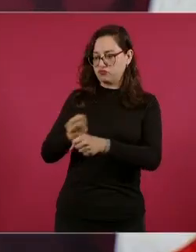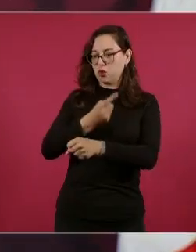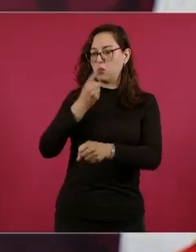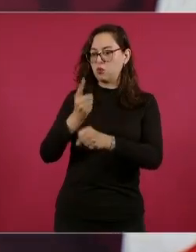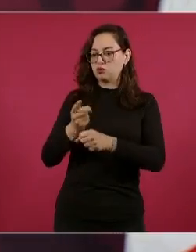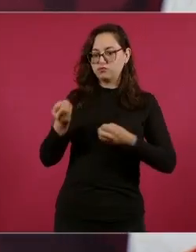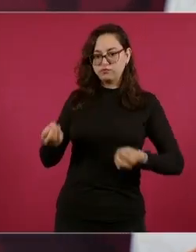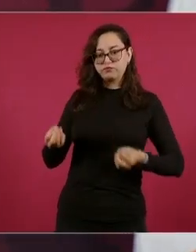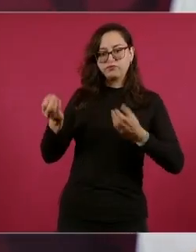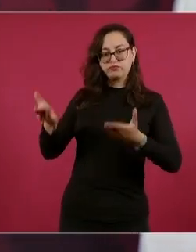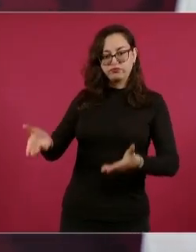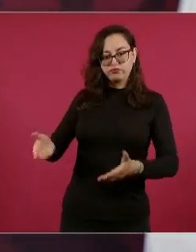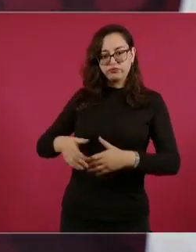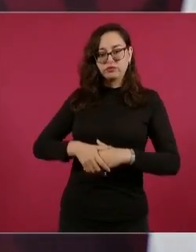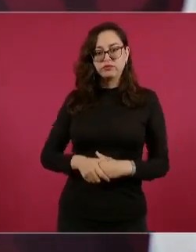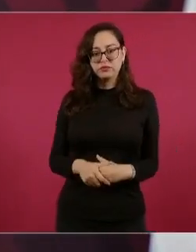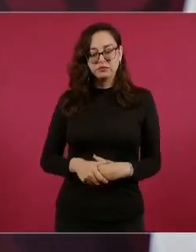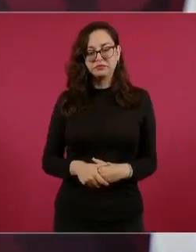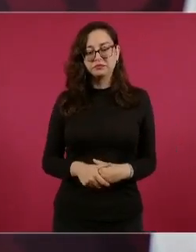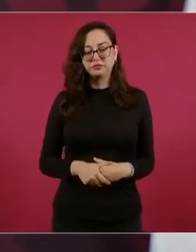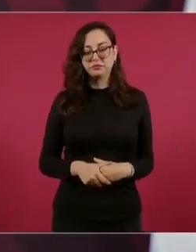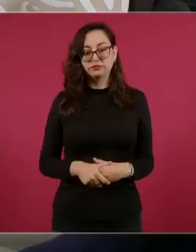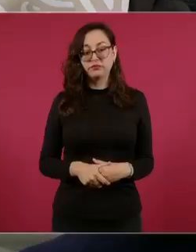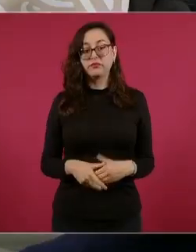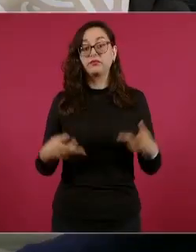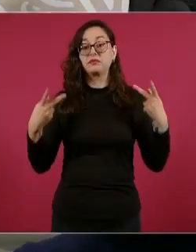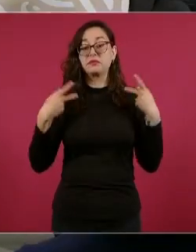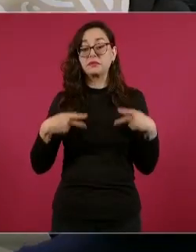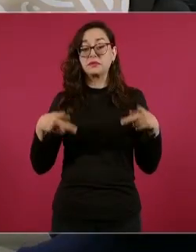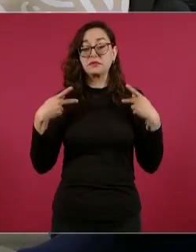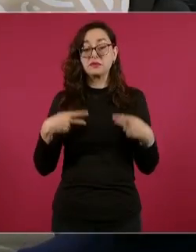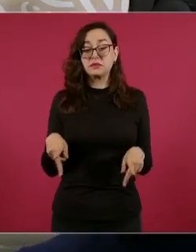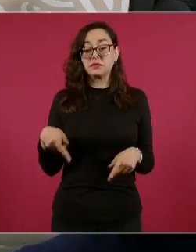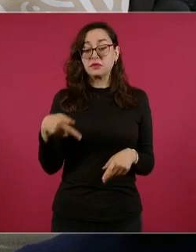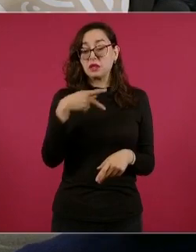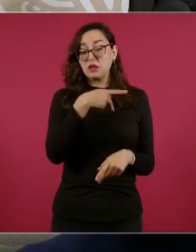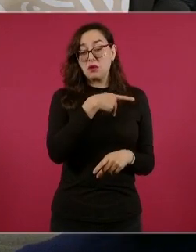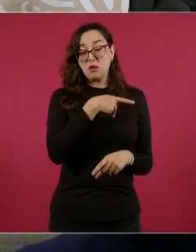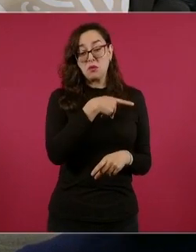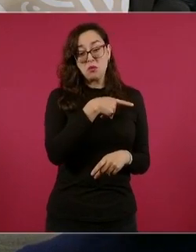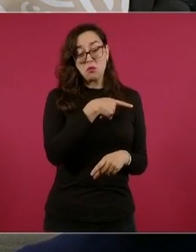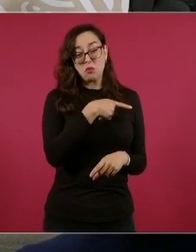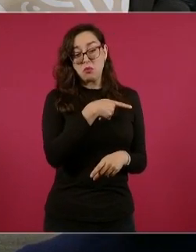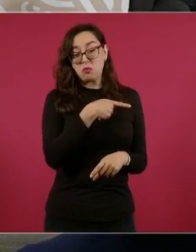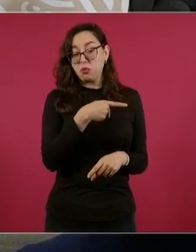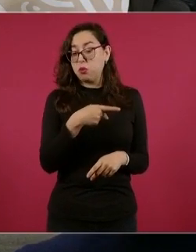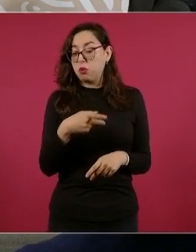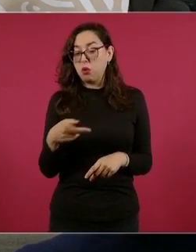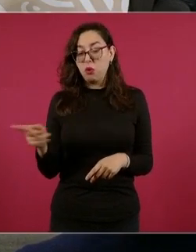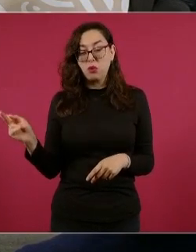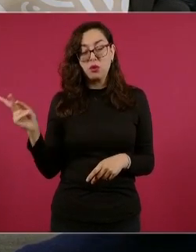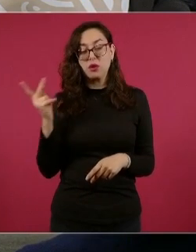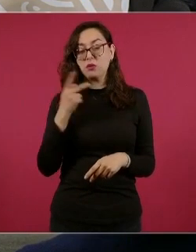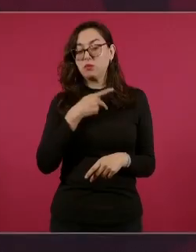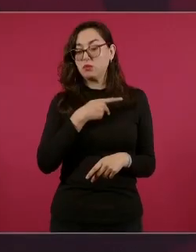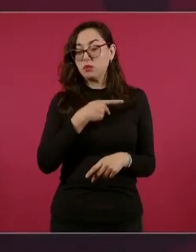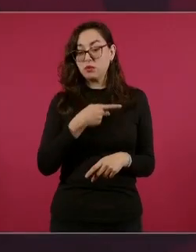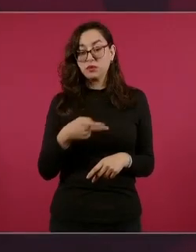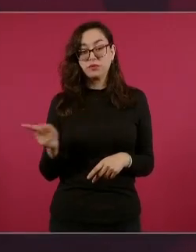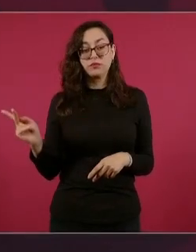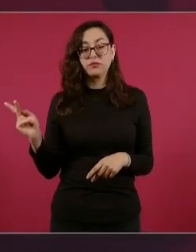vivienda. Los más pobres, de acuerdo al programa que presentó la presidenta